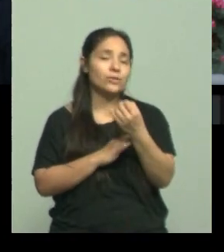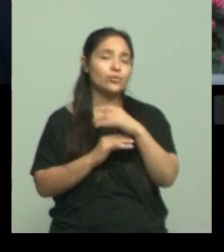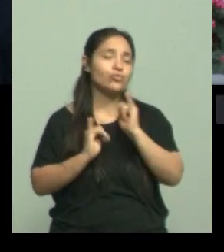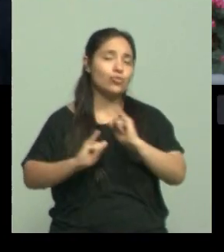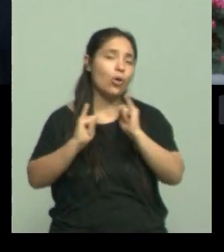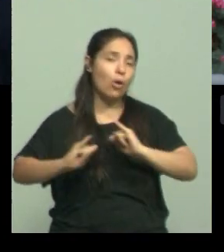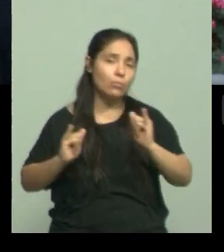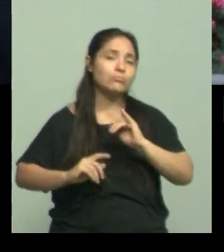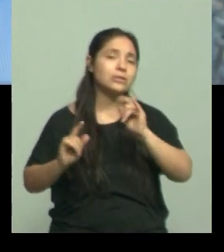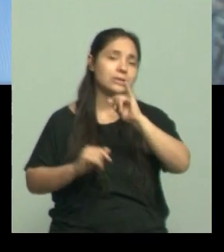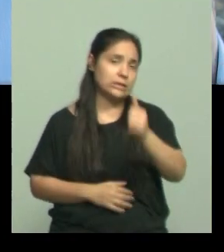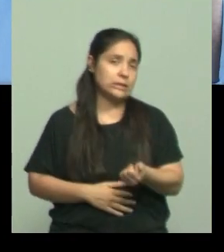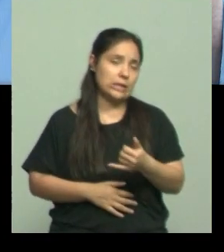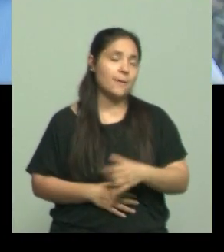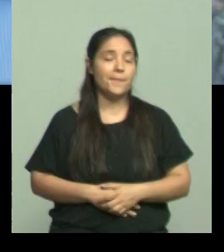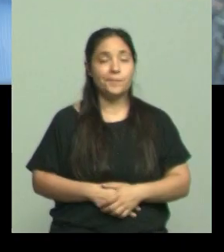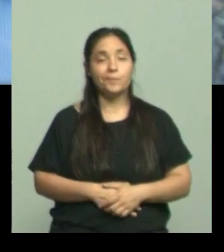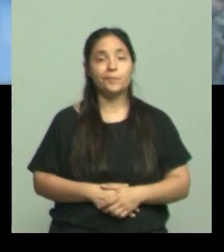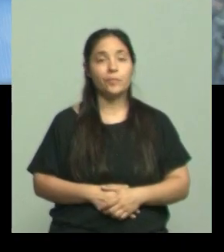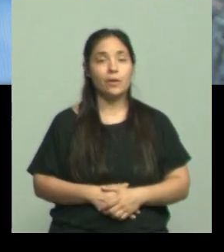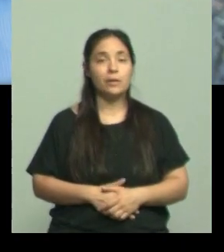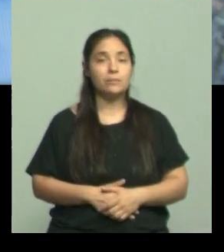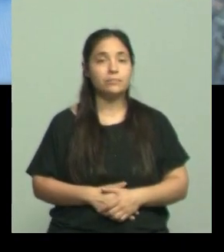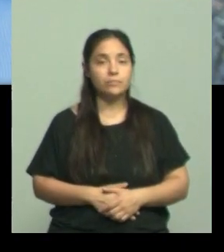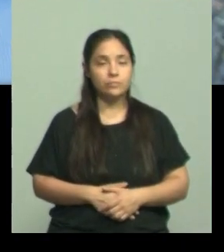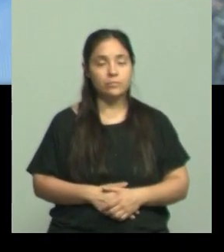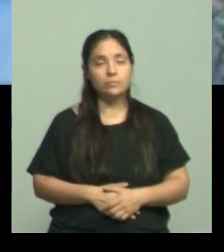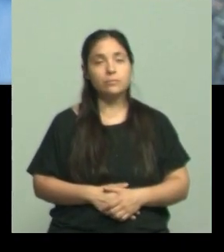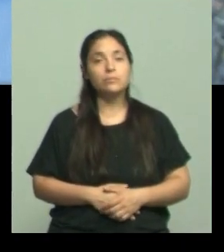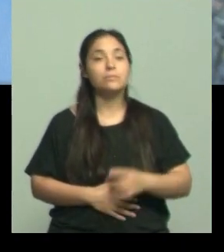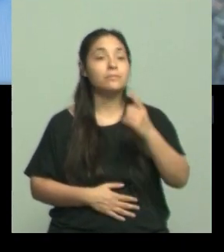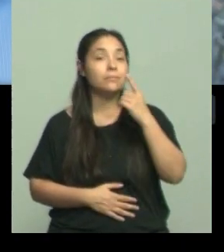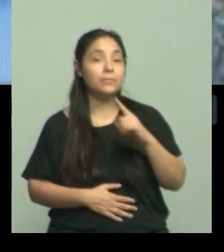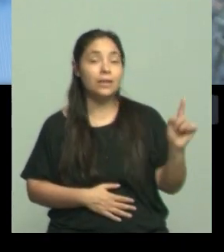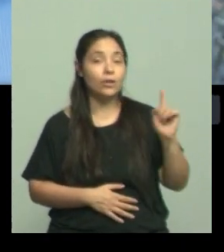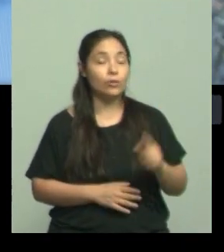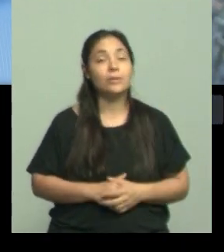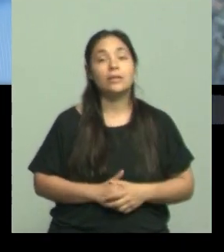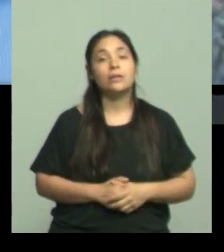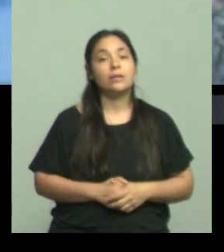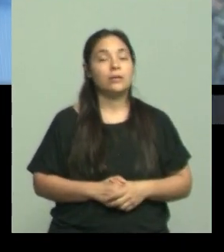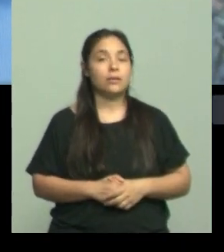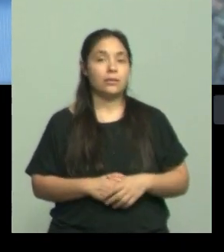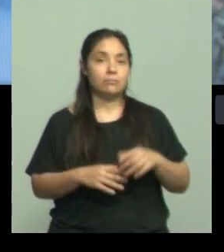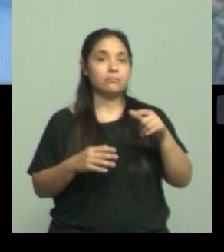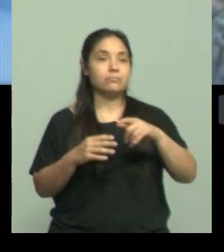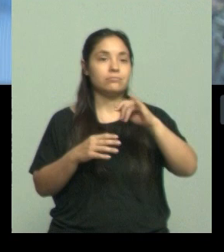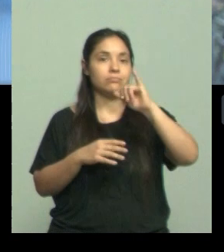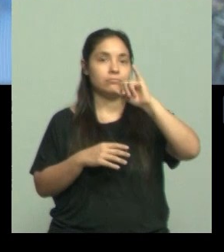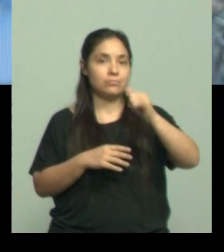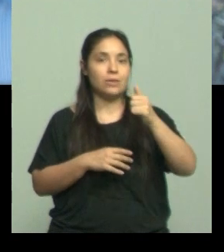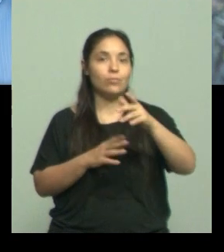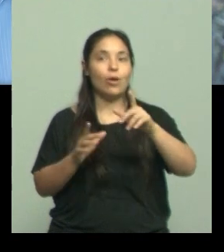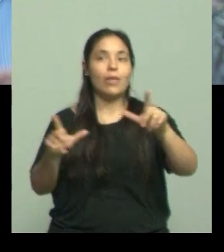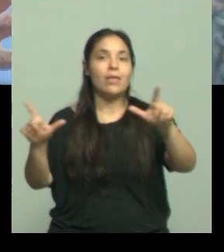supuesto. Pero siguen siendo, digamos, no la centralidad que tuvieron en un momento, pero sí muy influyentes